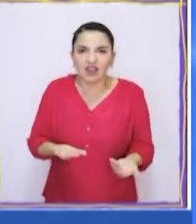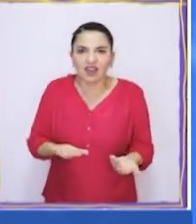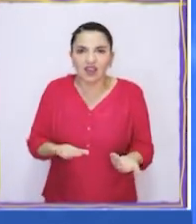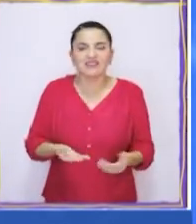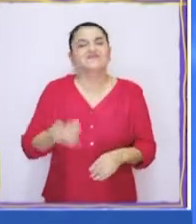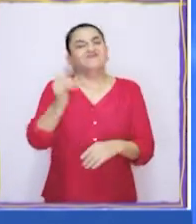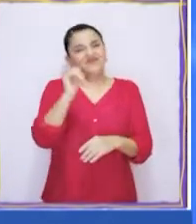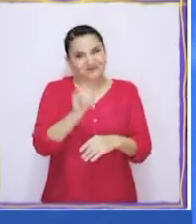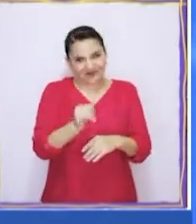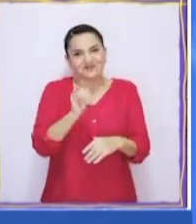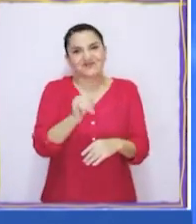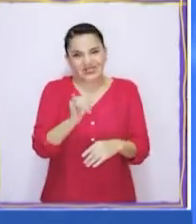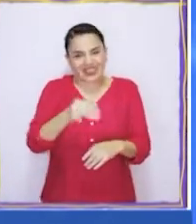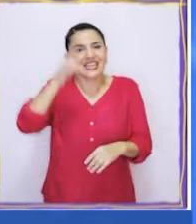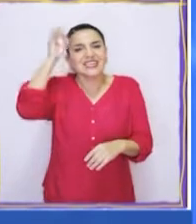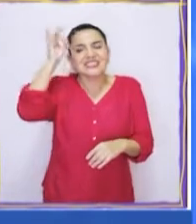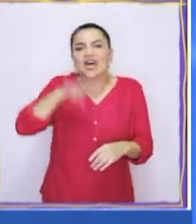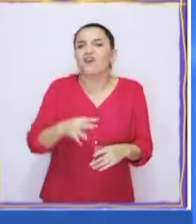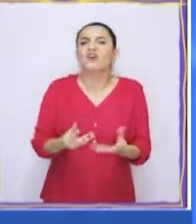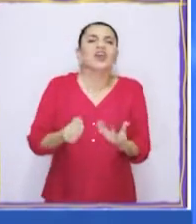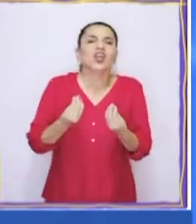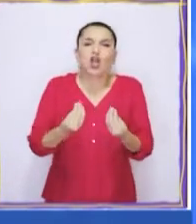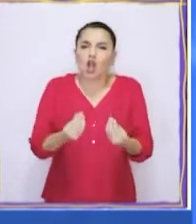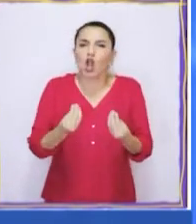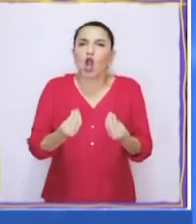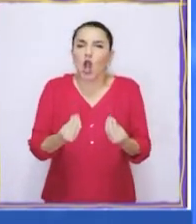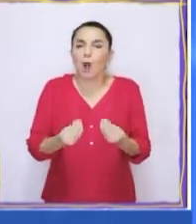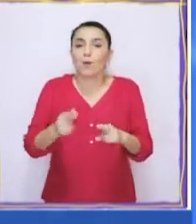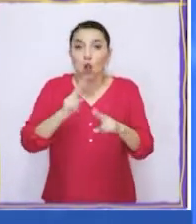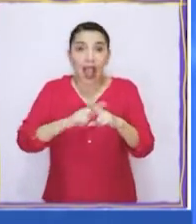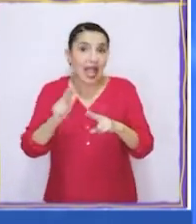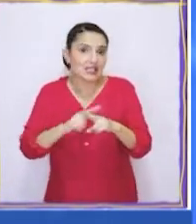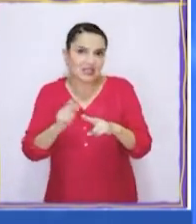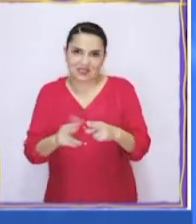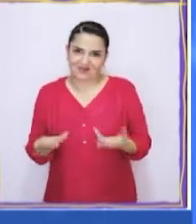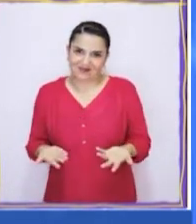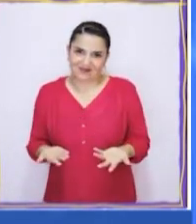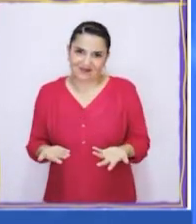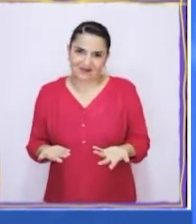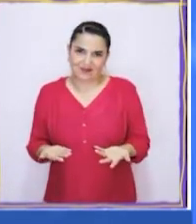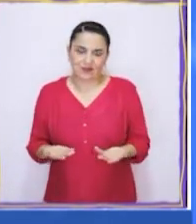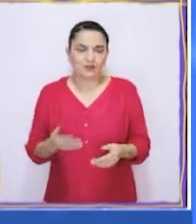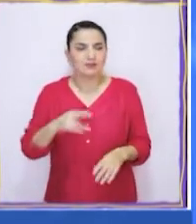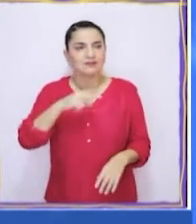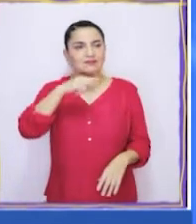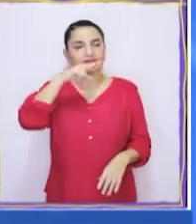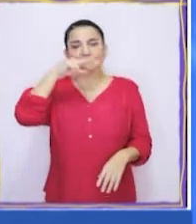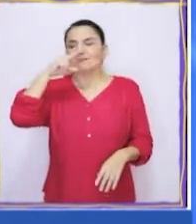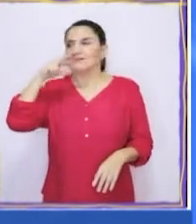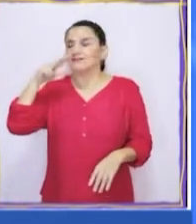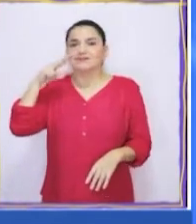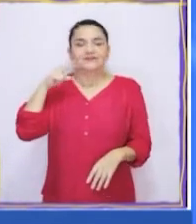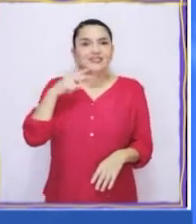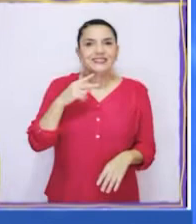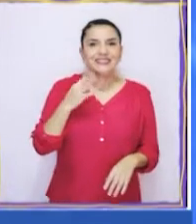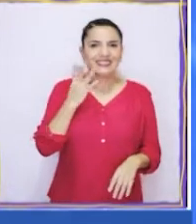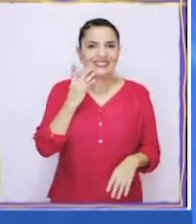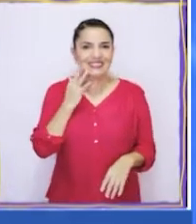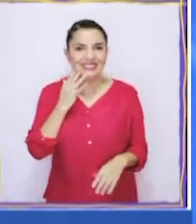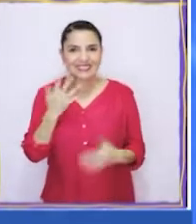tal cual para saber cómo hacer algo y siento dolor exquisito